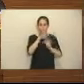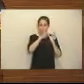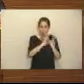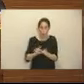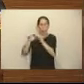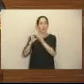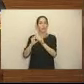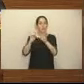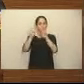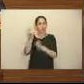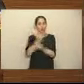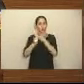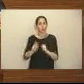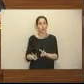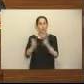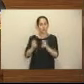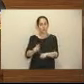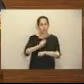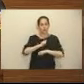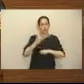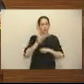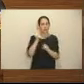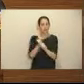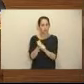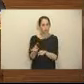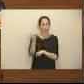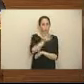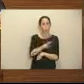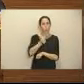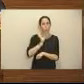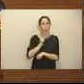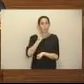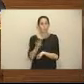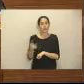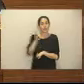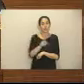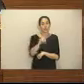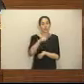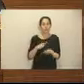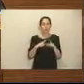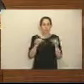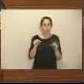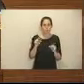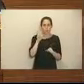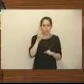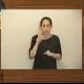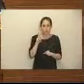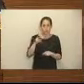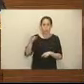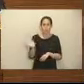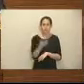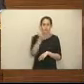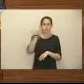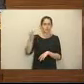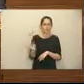estructuras económicas y que nos permita recuperar el empleo y las oportunidades perdidas, siempre con los mismos jefes de estación